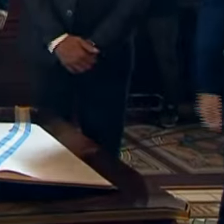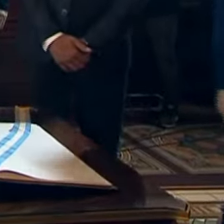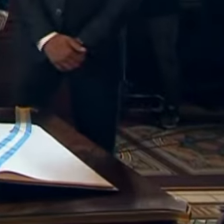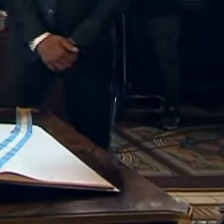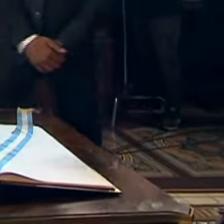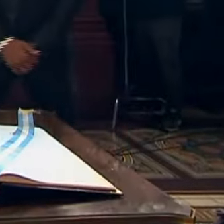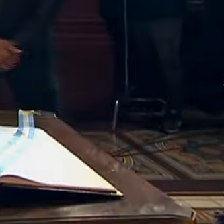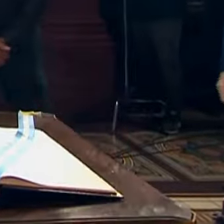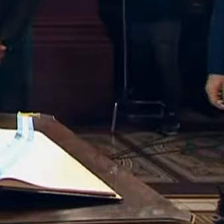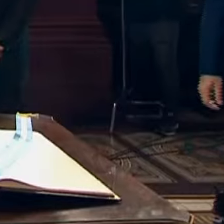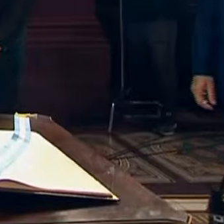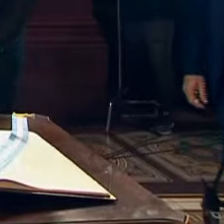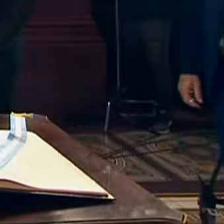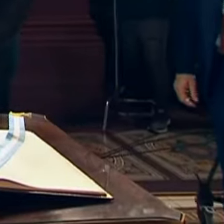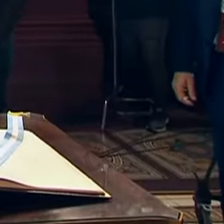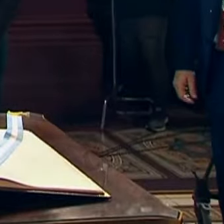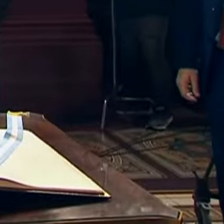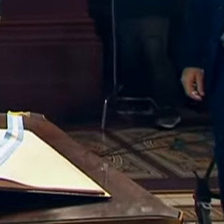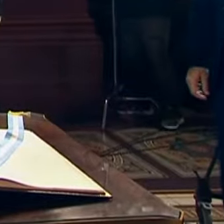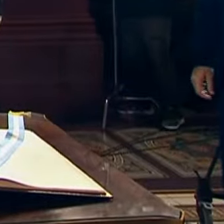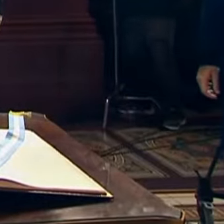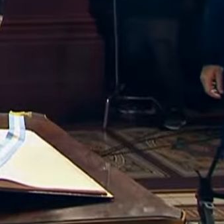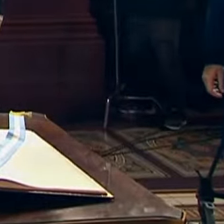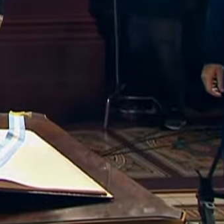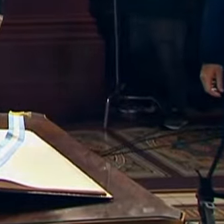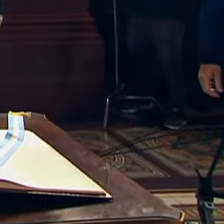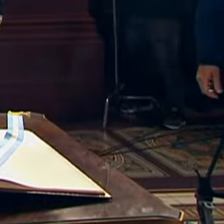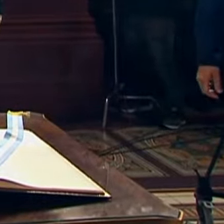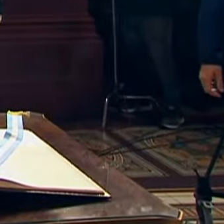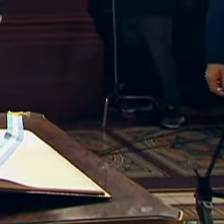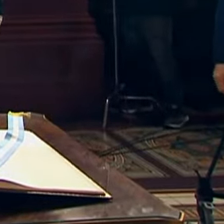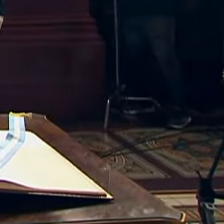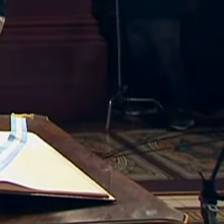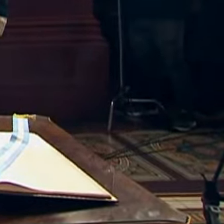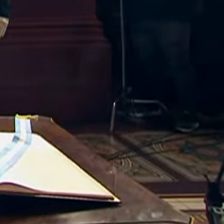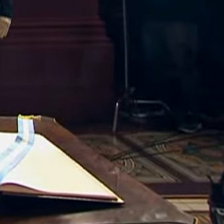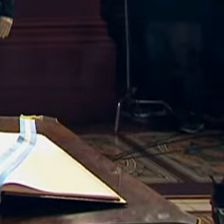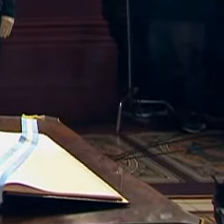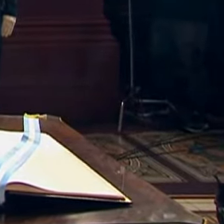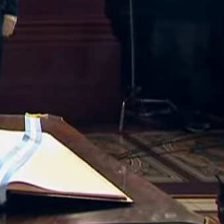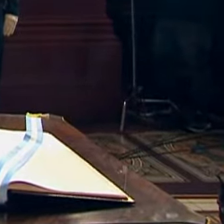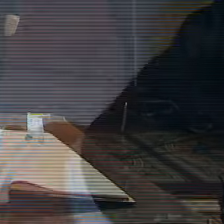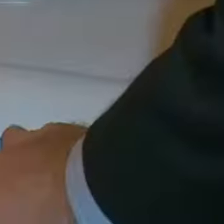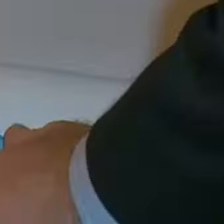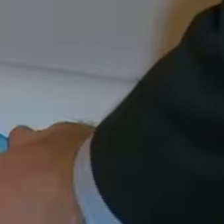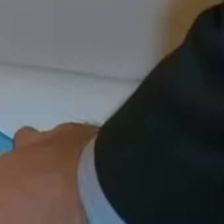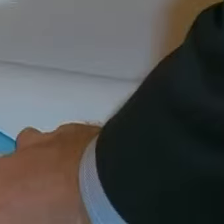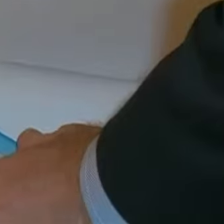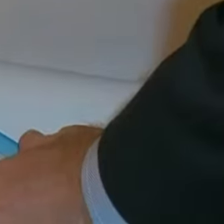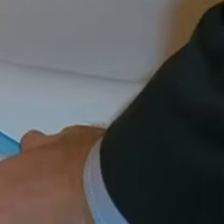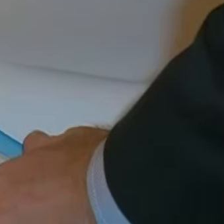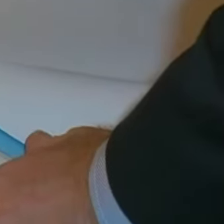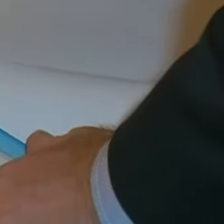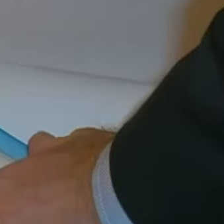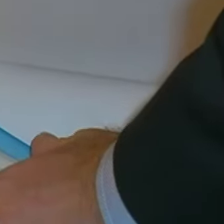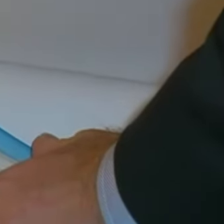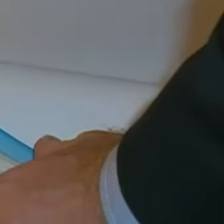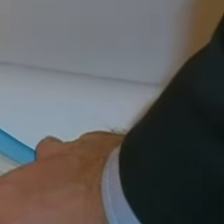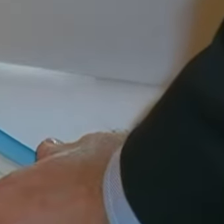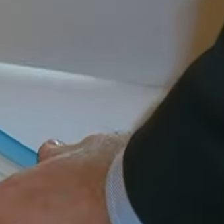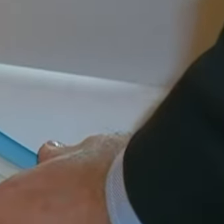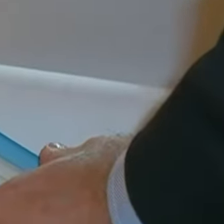en la apertura de las sesiones ordinarias del Congreso Nacional, edición 2024.